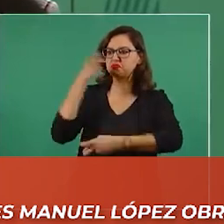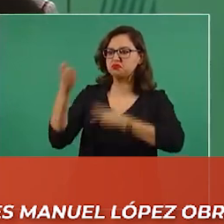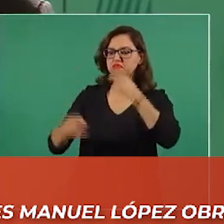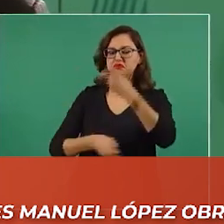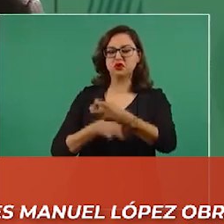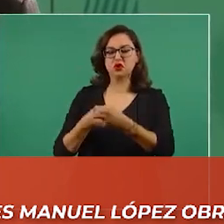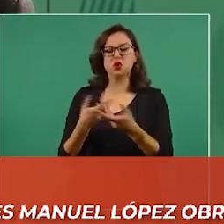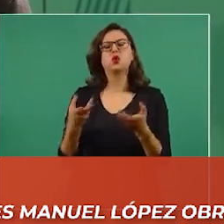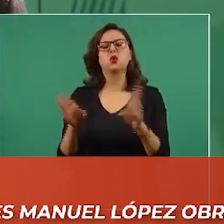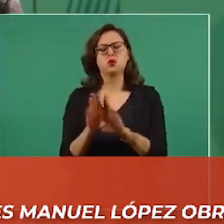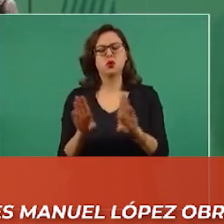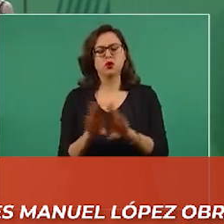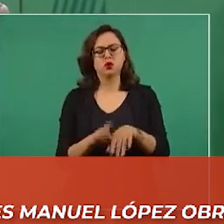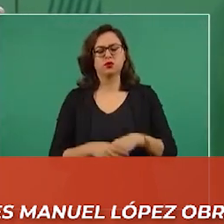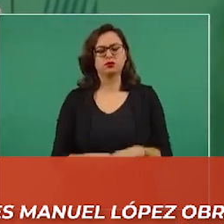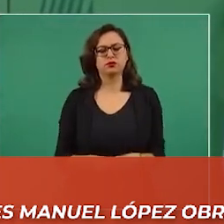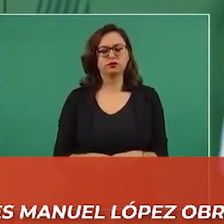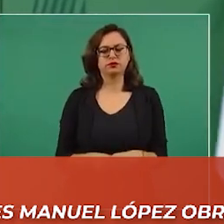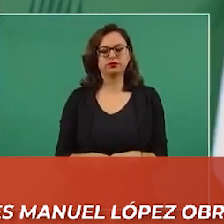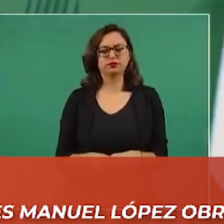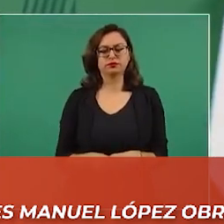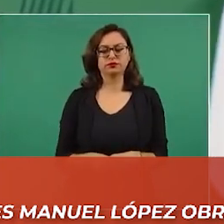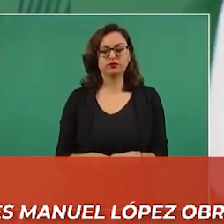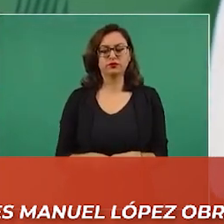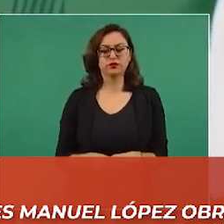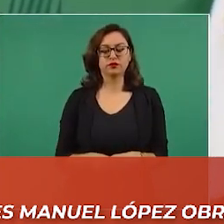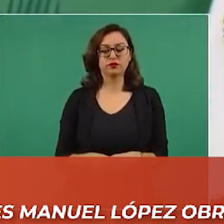contratando como